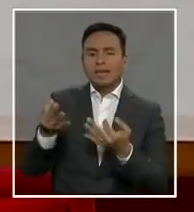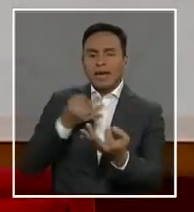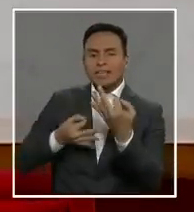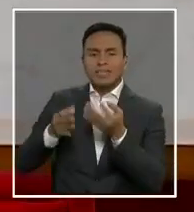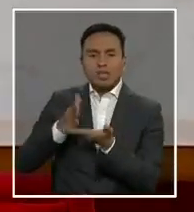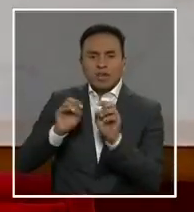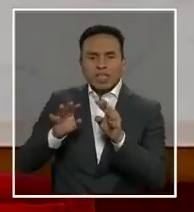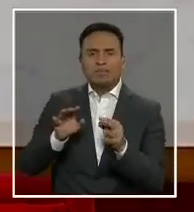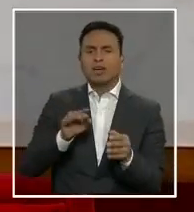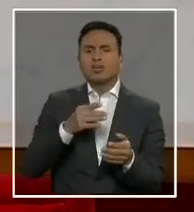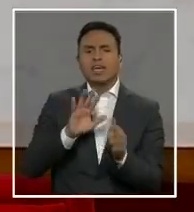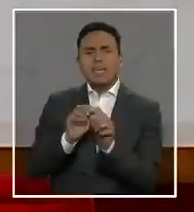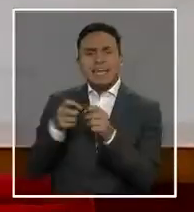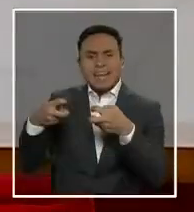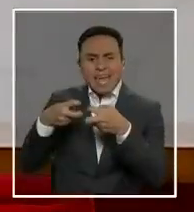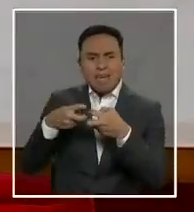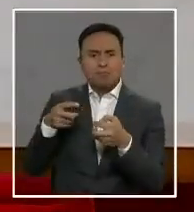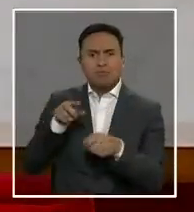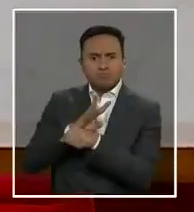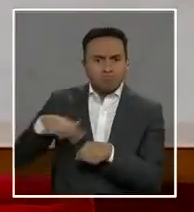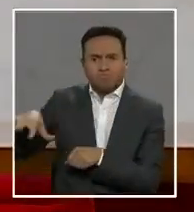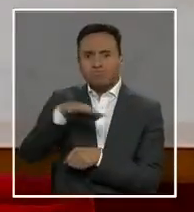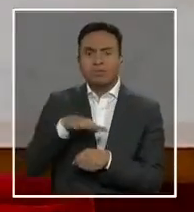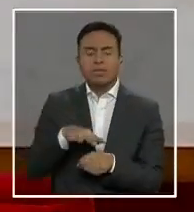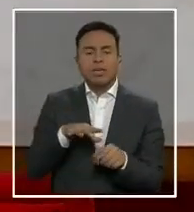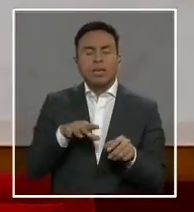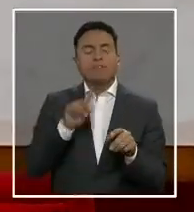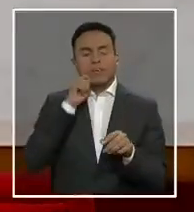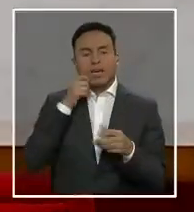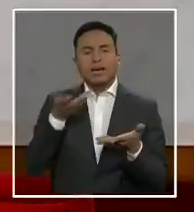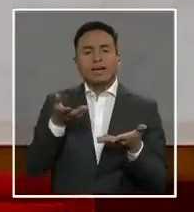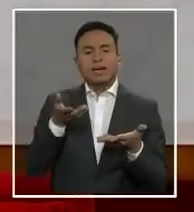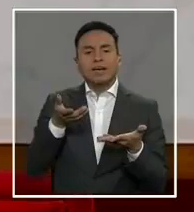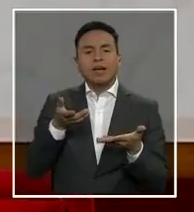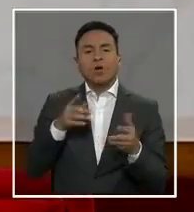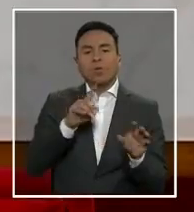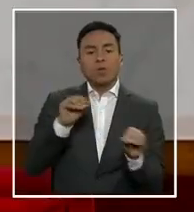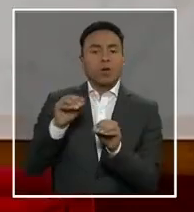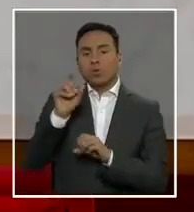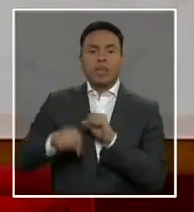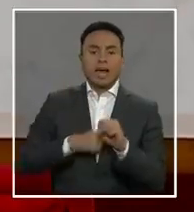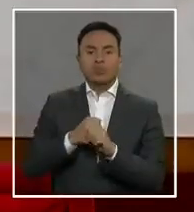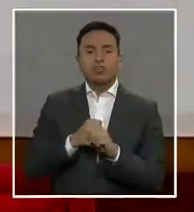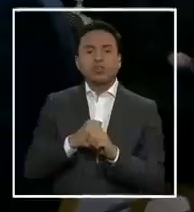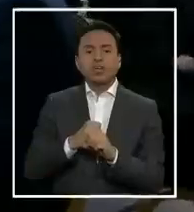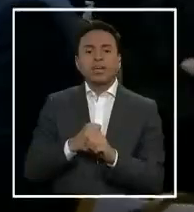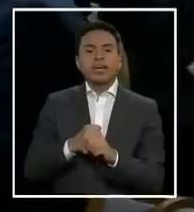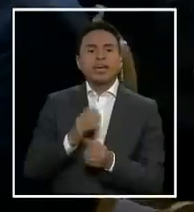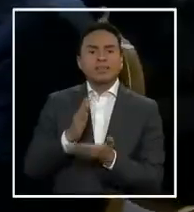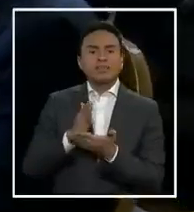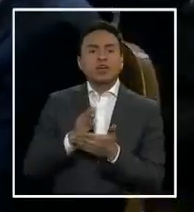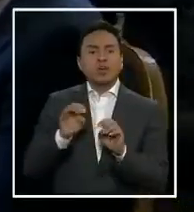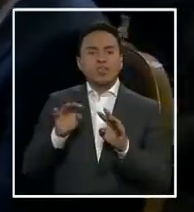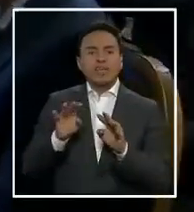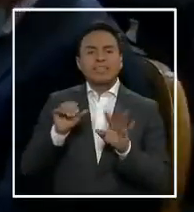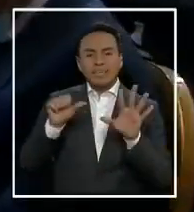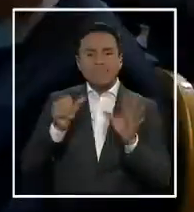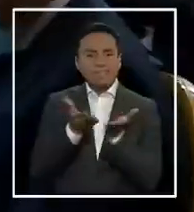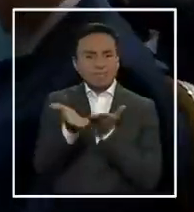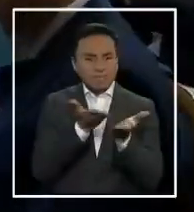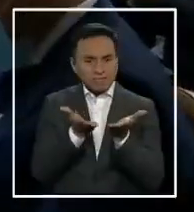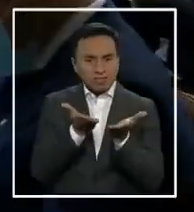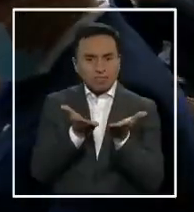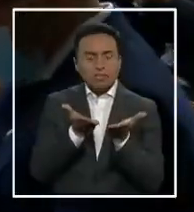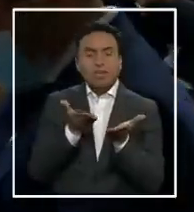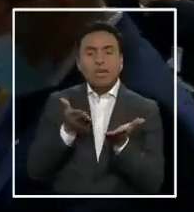educativas ya los gremios para postergar de esta manera en un año el traspaso de los establecimientos educacionales en seis de los servicios